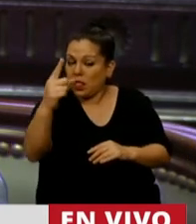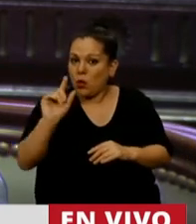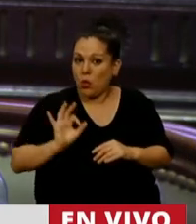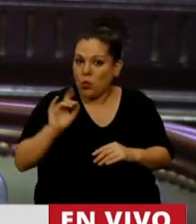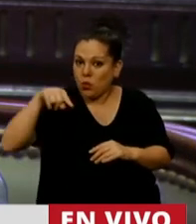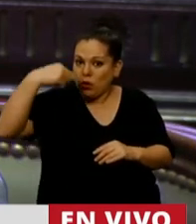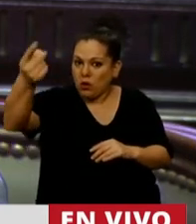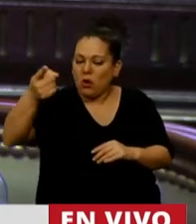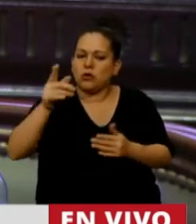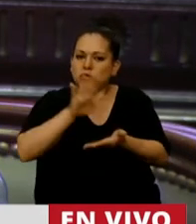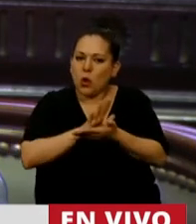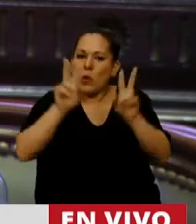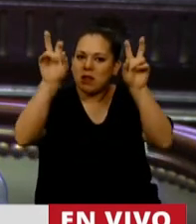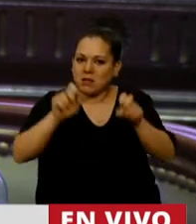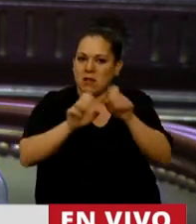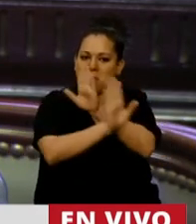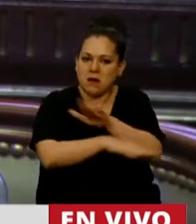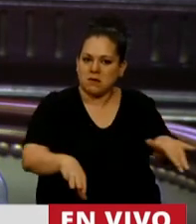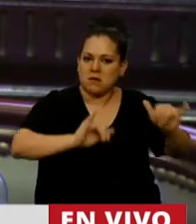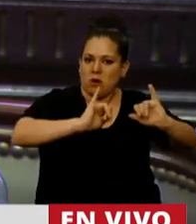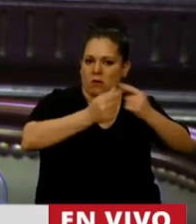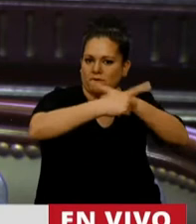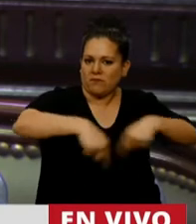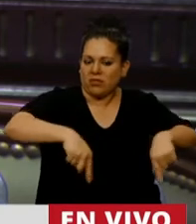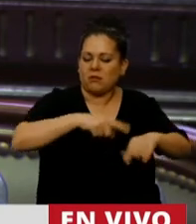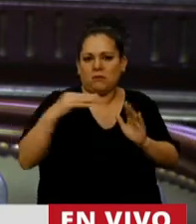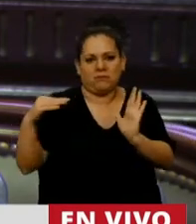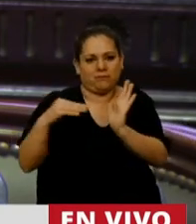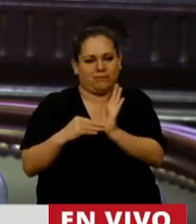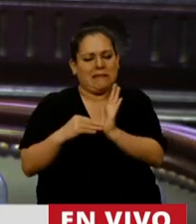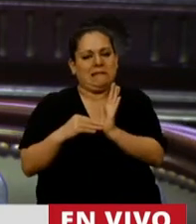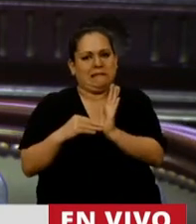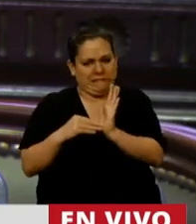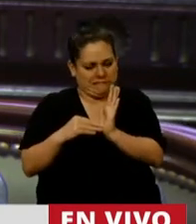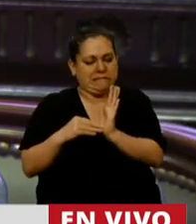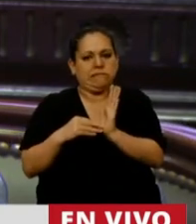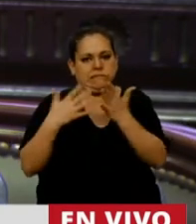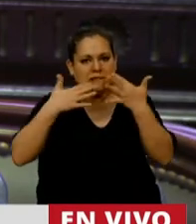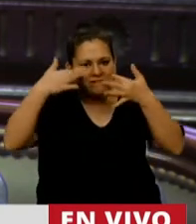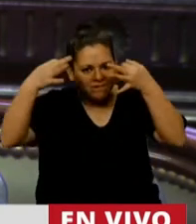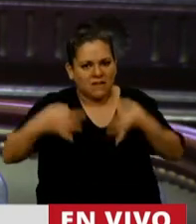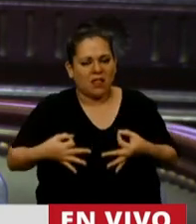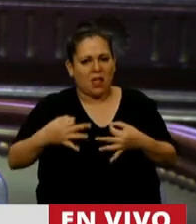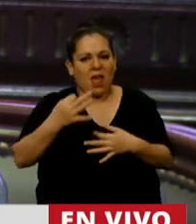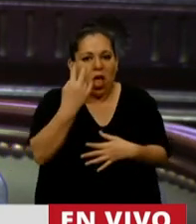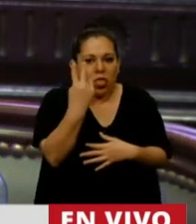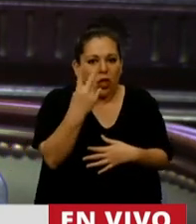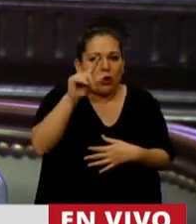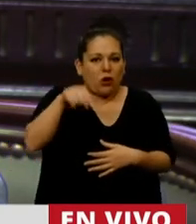las políticas transversales de niños, niñas y adolescentes evidencian una caída en términos reales del